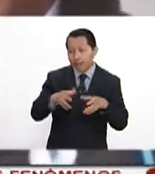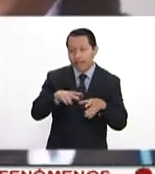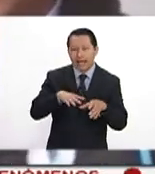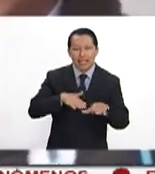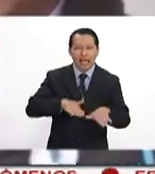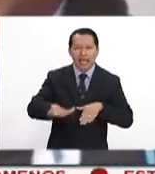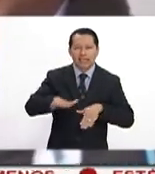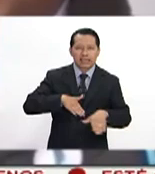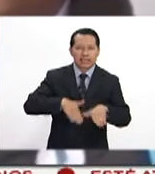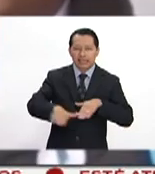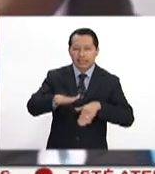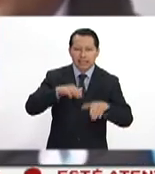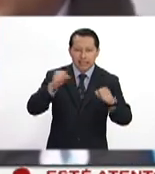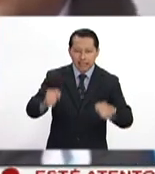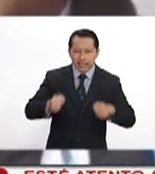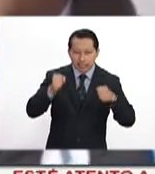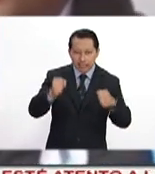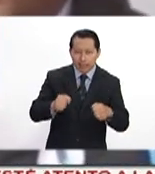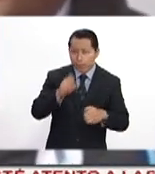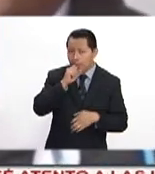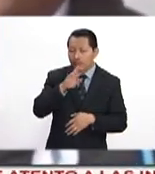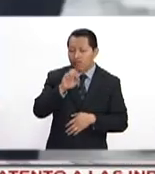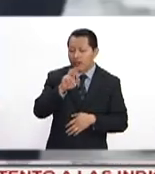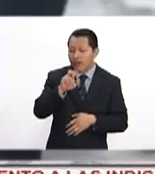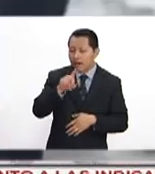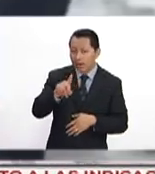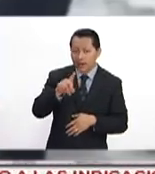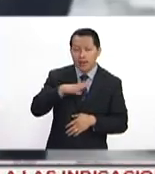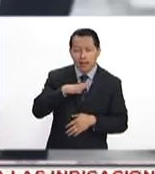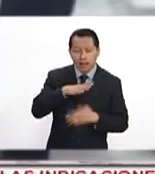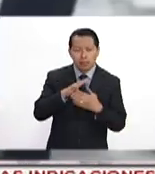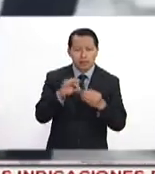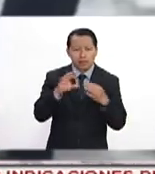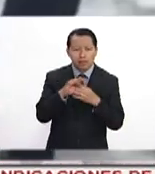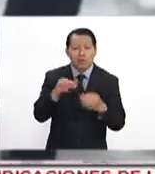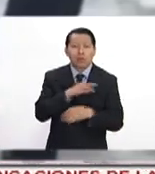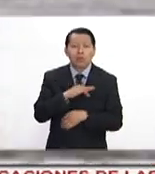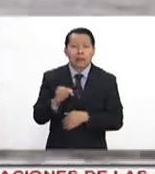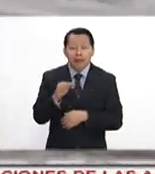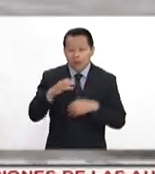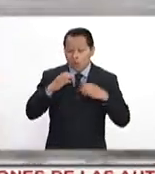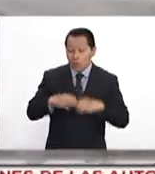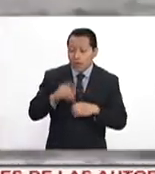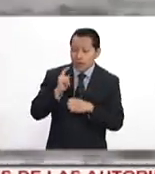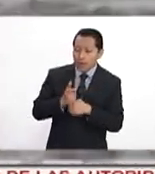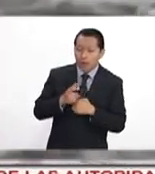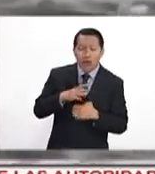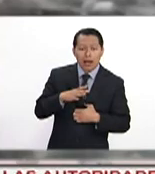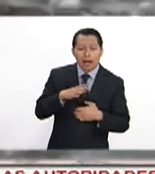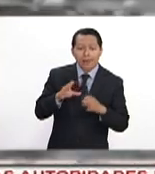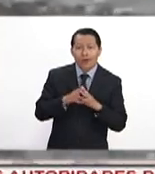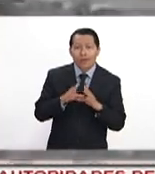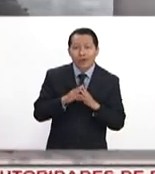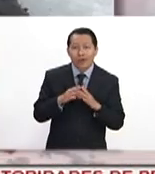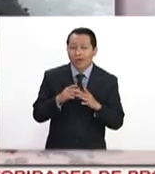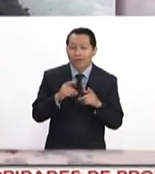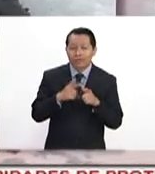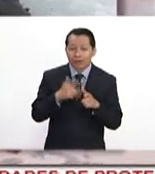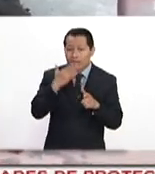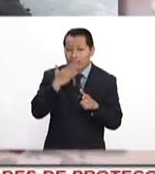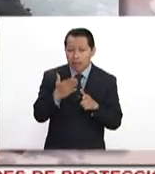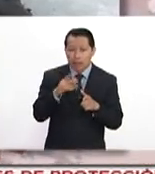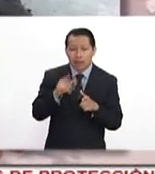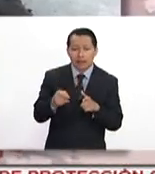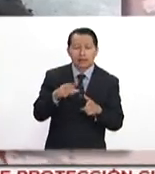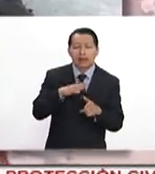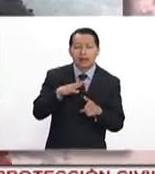esquí Glacier 3000, Bernard Schnanen, informó que los cuerpos están perfectamente conservados y dijo que